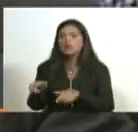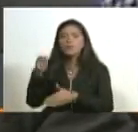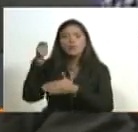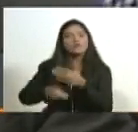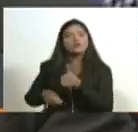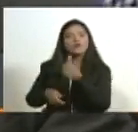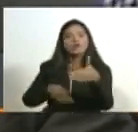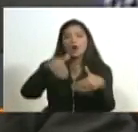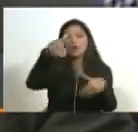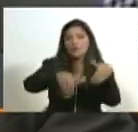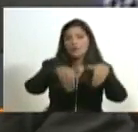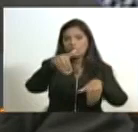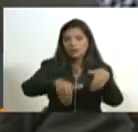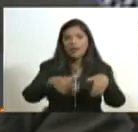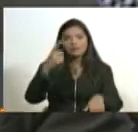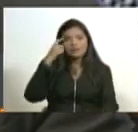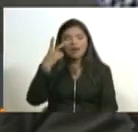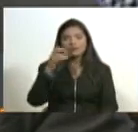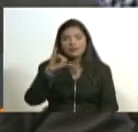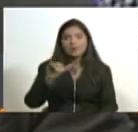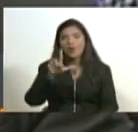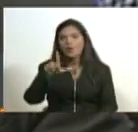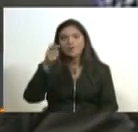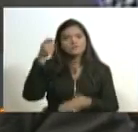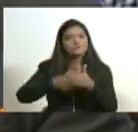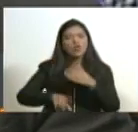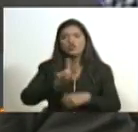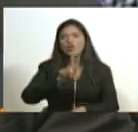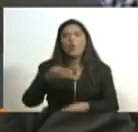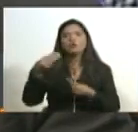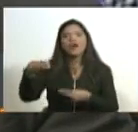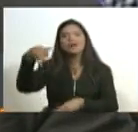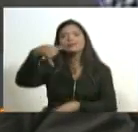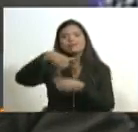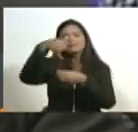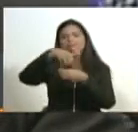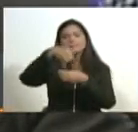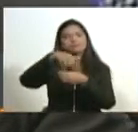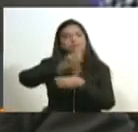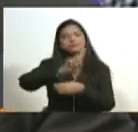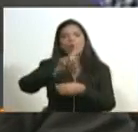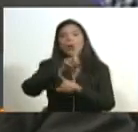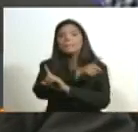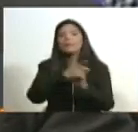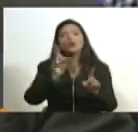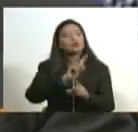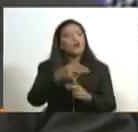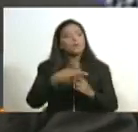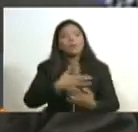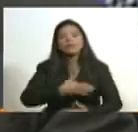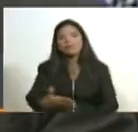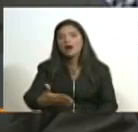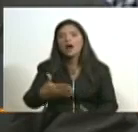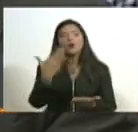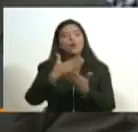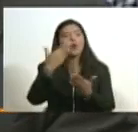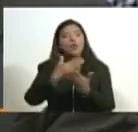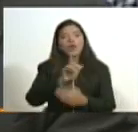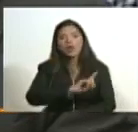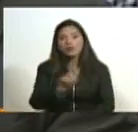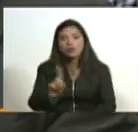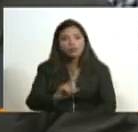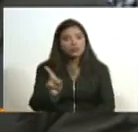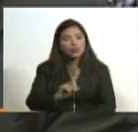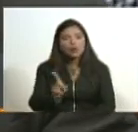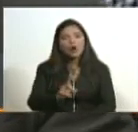votar ese día, a no dar la tinta indeleble para las votaciones, a no prestar los colegios, en un